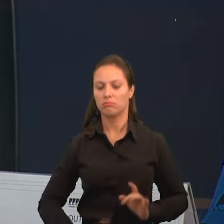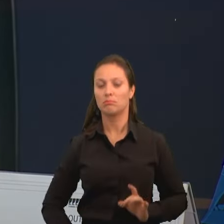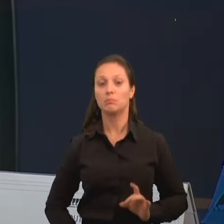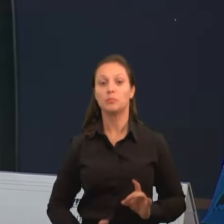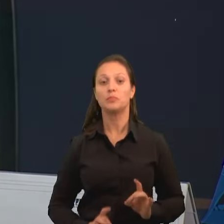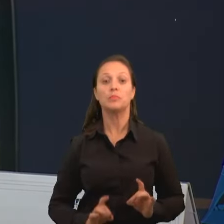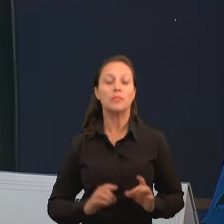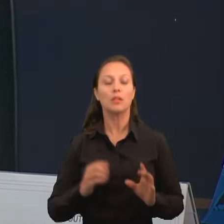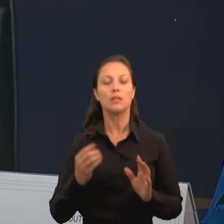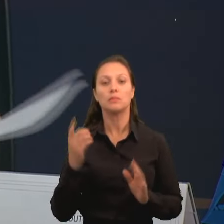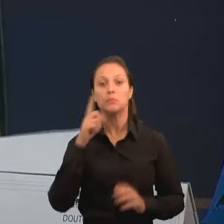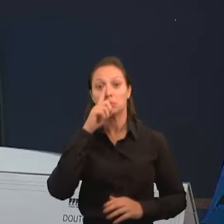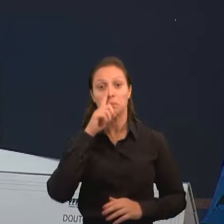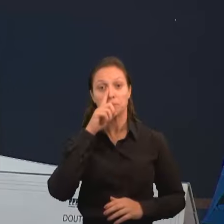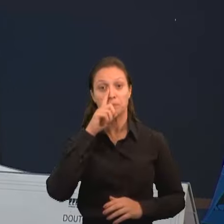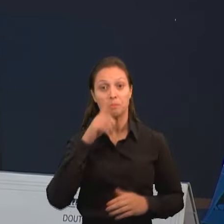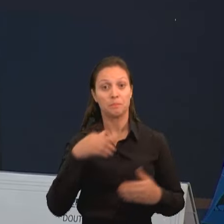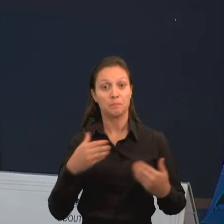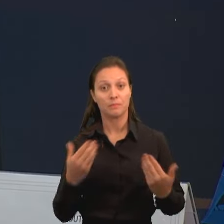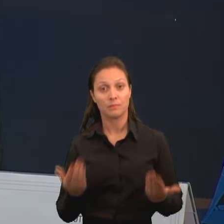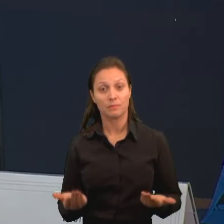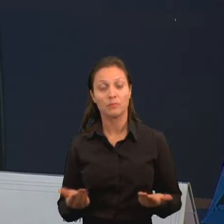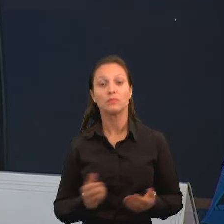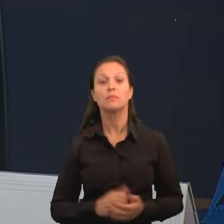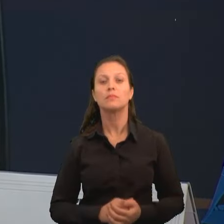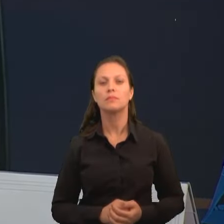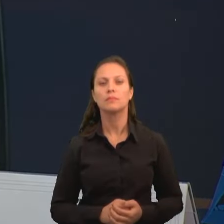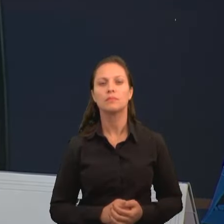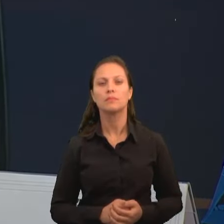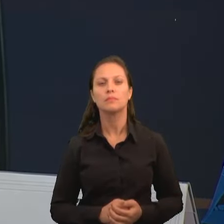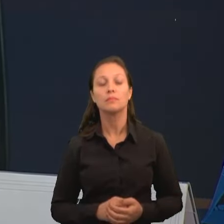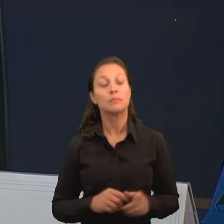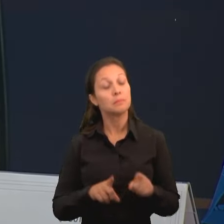en fase frente a cada uno de estos riesgos.